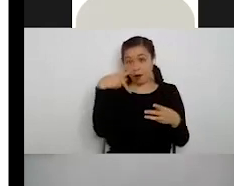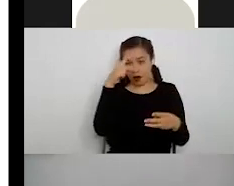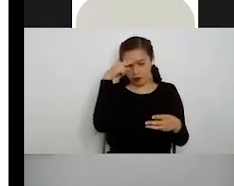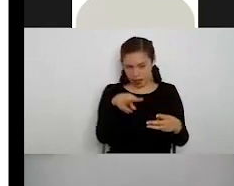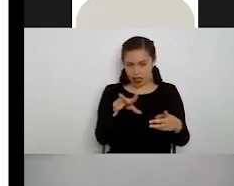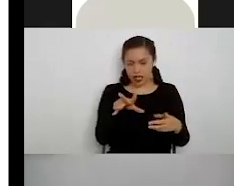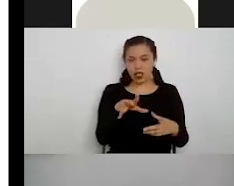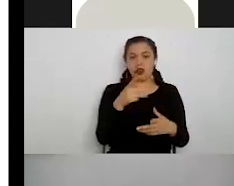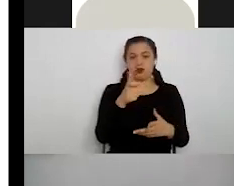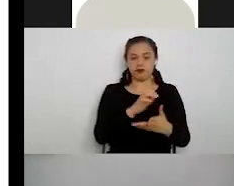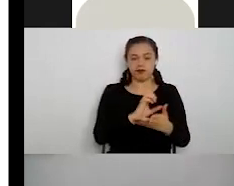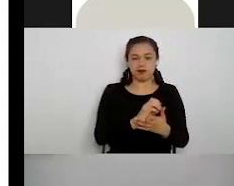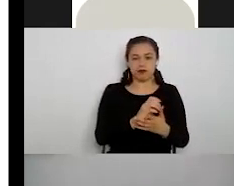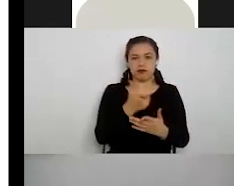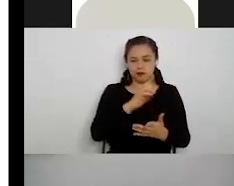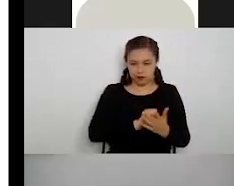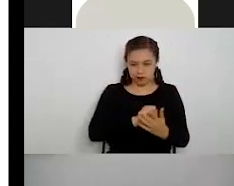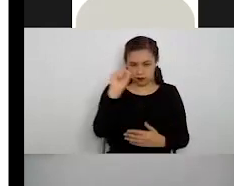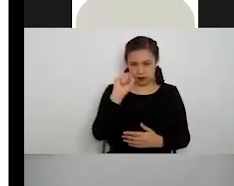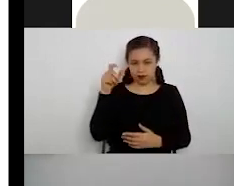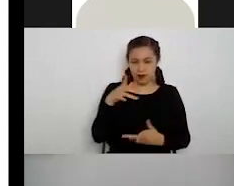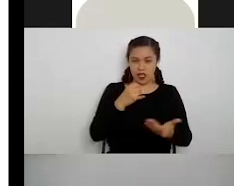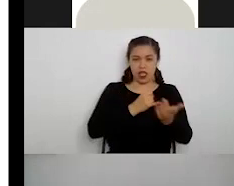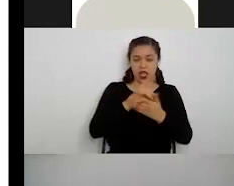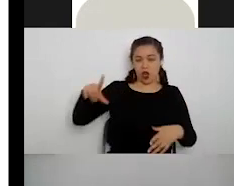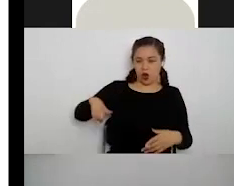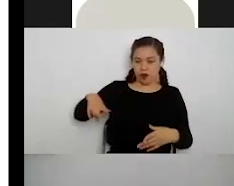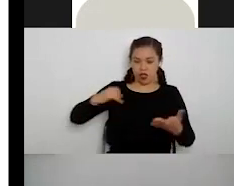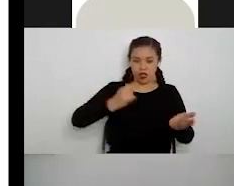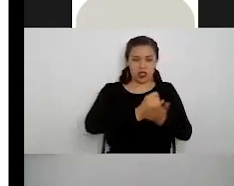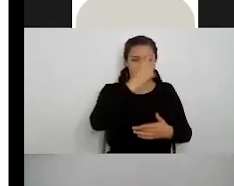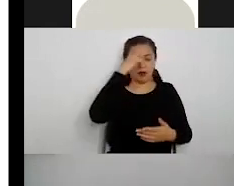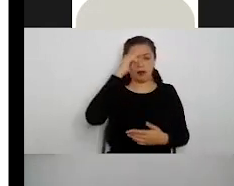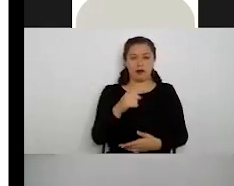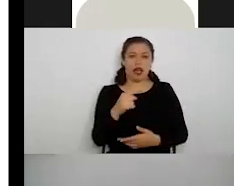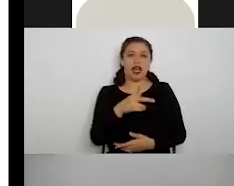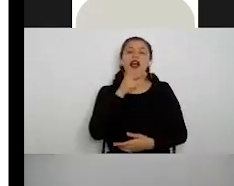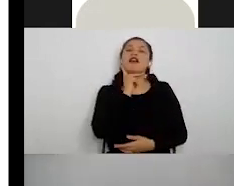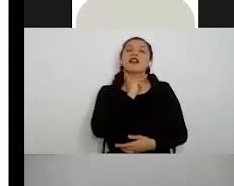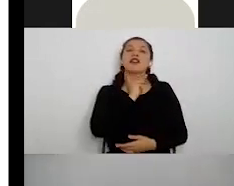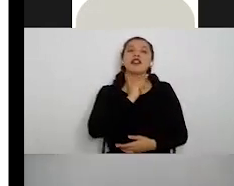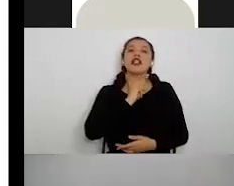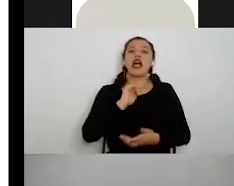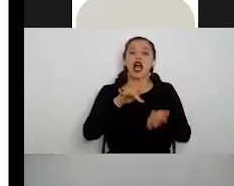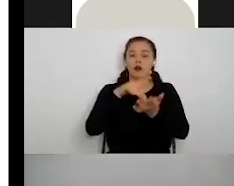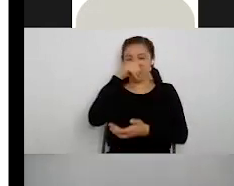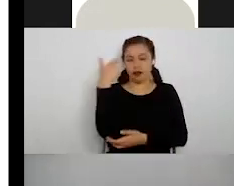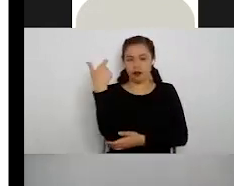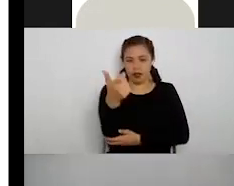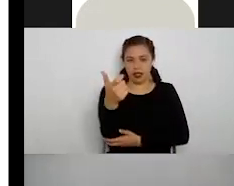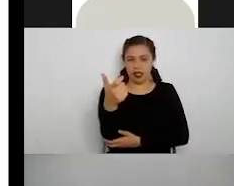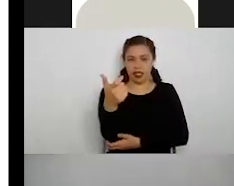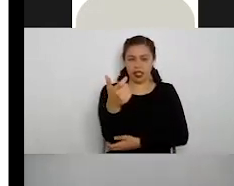México la decisión que tomó el gobierno de subsidiar el precio de la gasolina hace que la inflación esté en